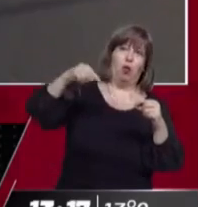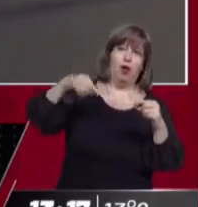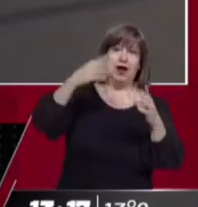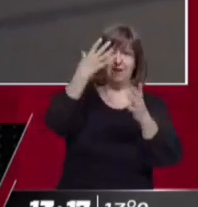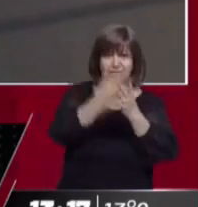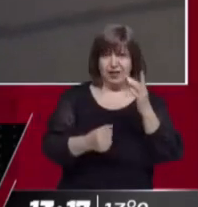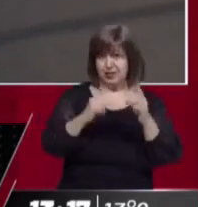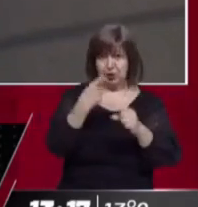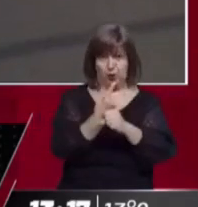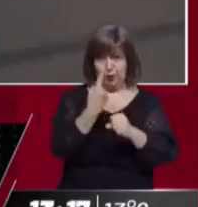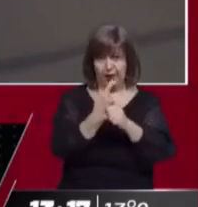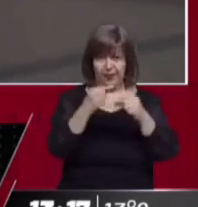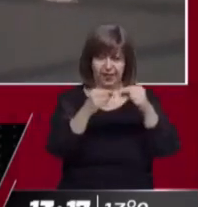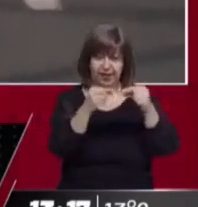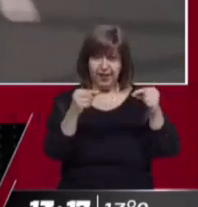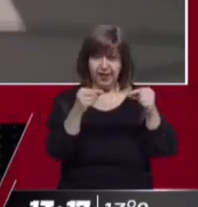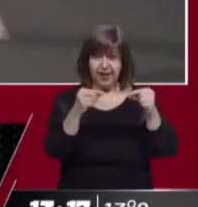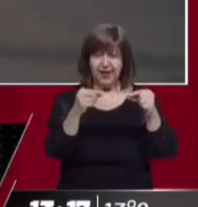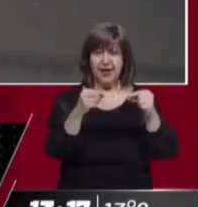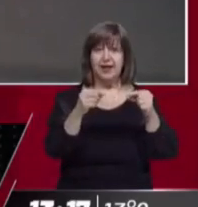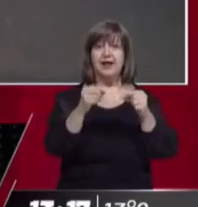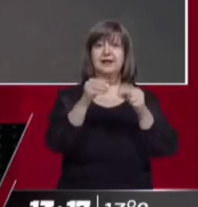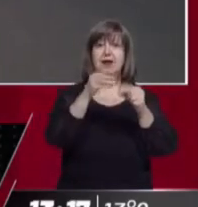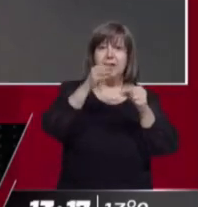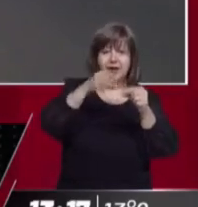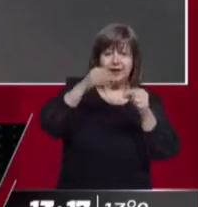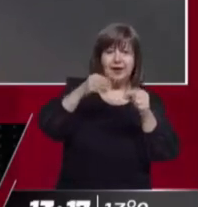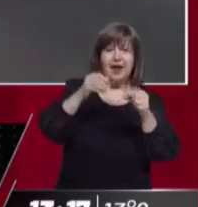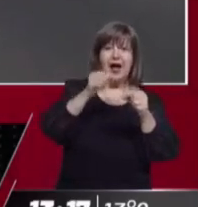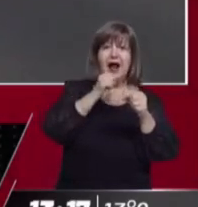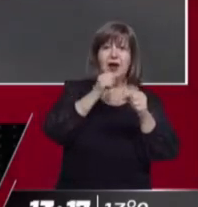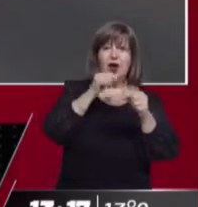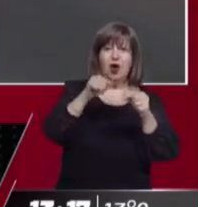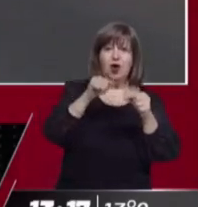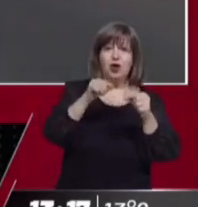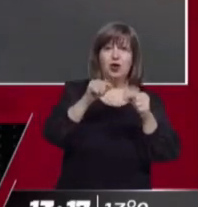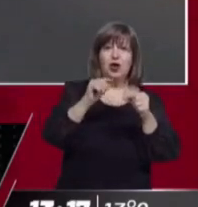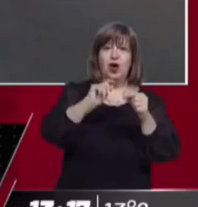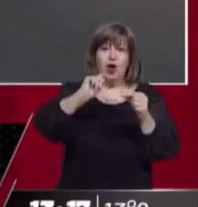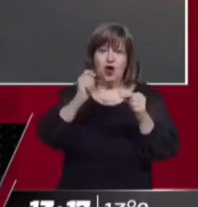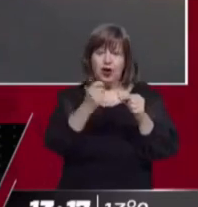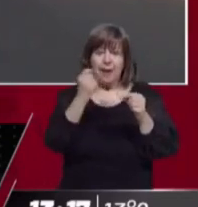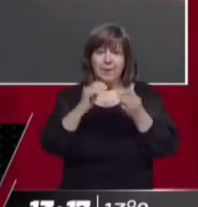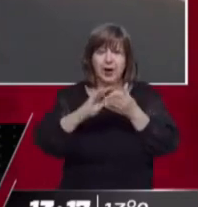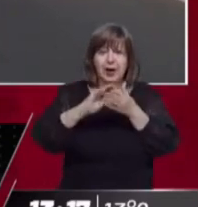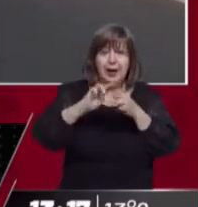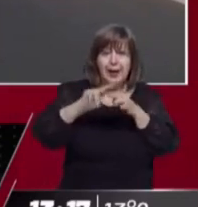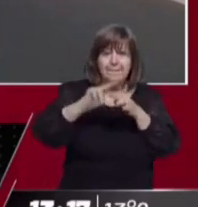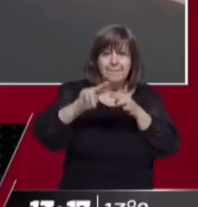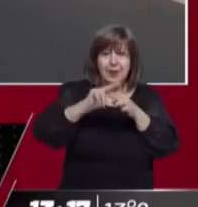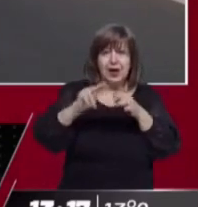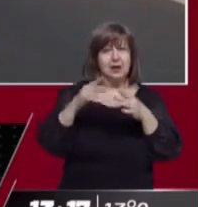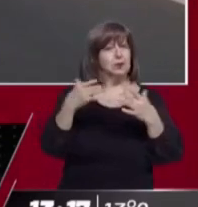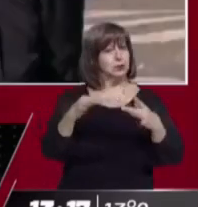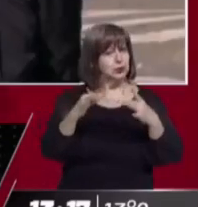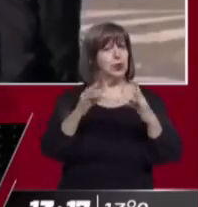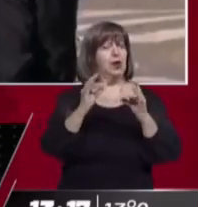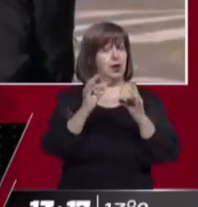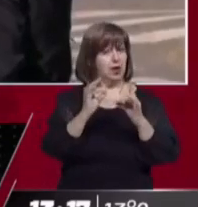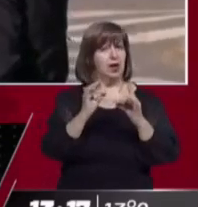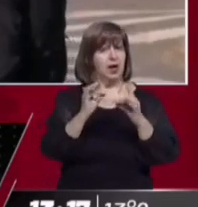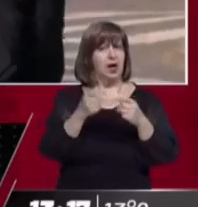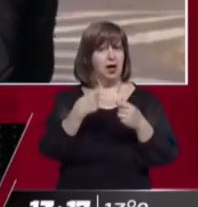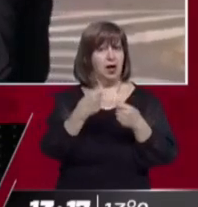de error eh las celdas que captan el alcohol necesitan ser reemplazada frecuentemente entonces implica un costo pero a ver